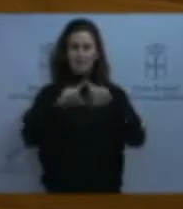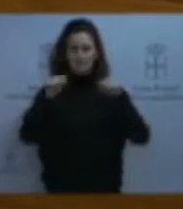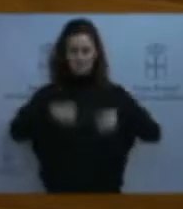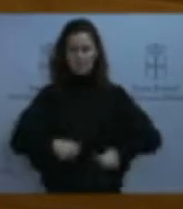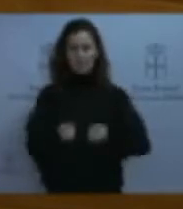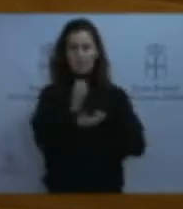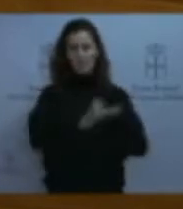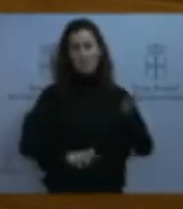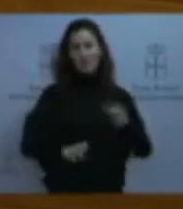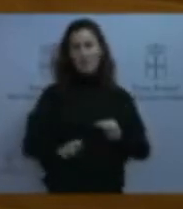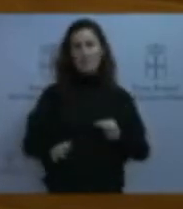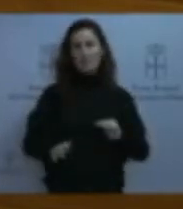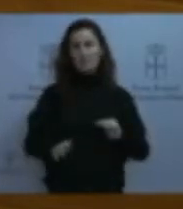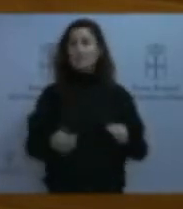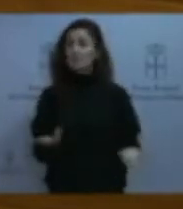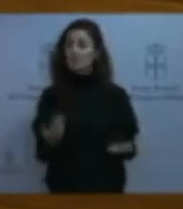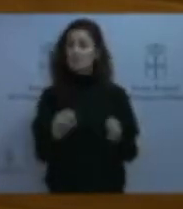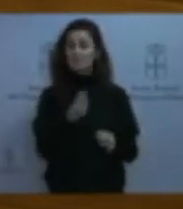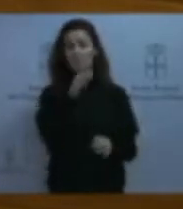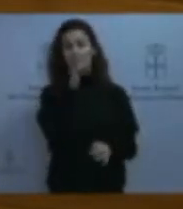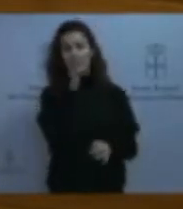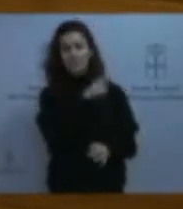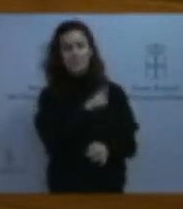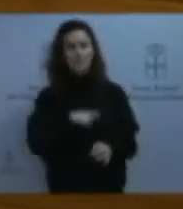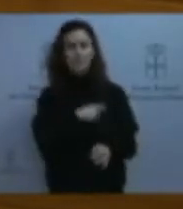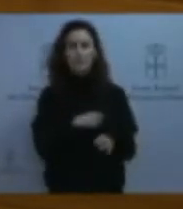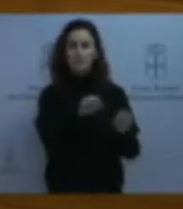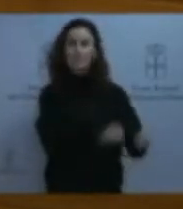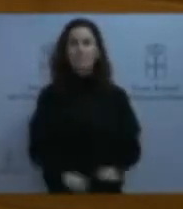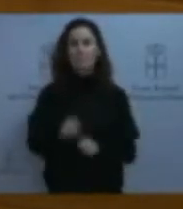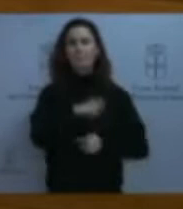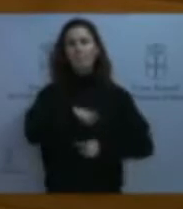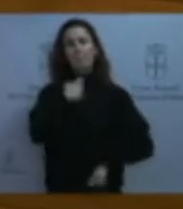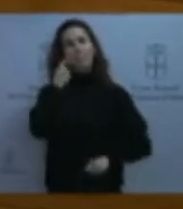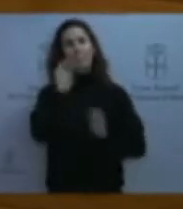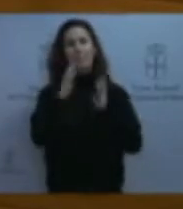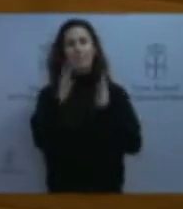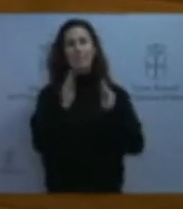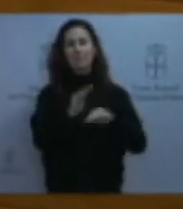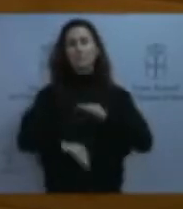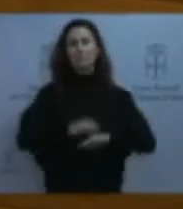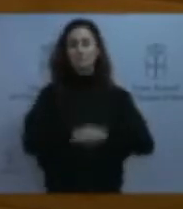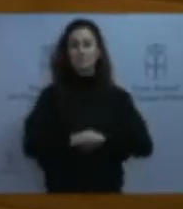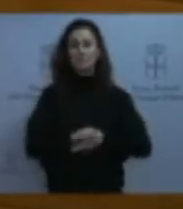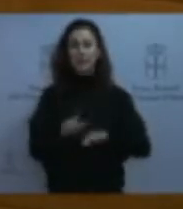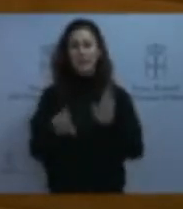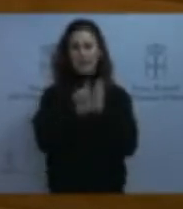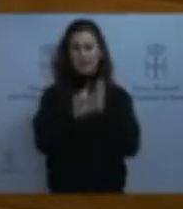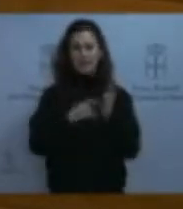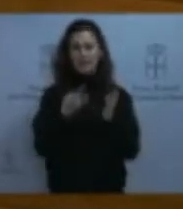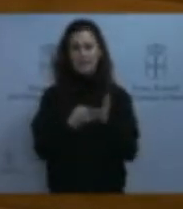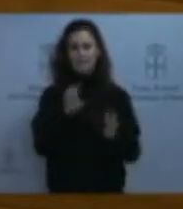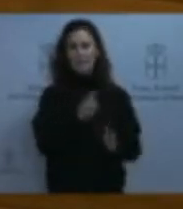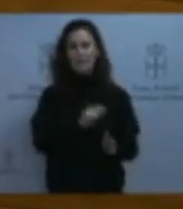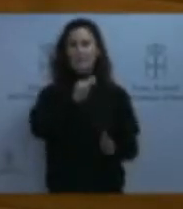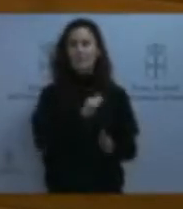también está pendiente la conversión de la Comisión de Protección Civil en Consejo de Protección Civil para dar cumplimiento a la Ley del Sistema Nacional de